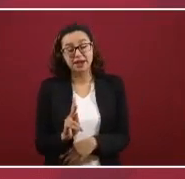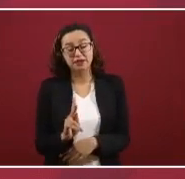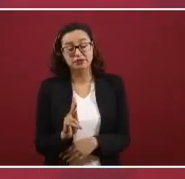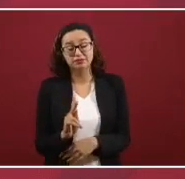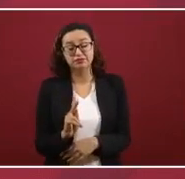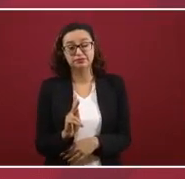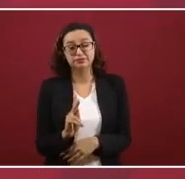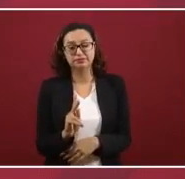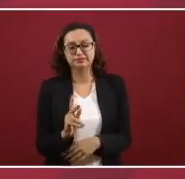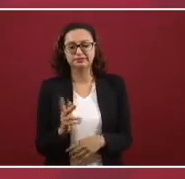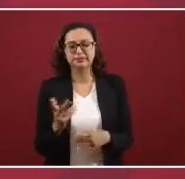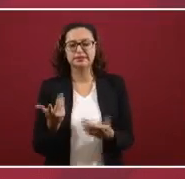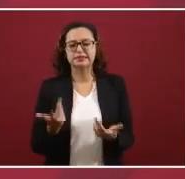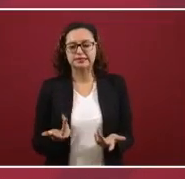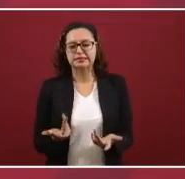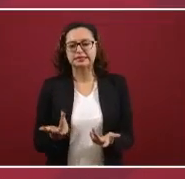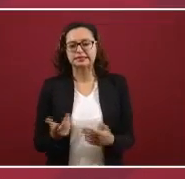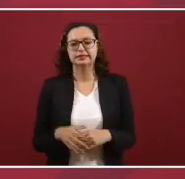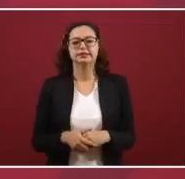tenemos que